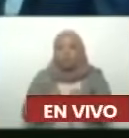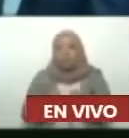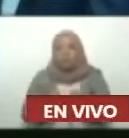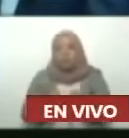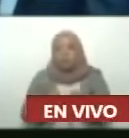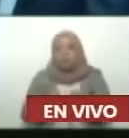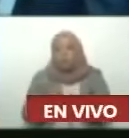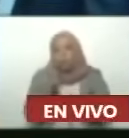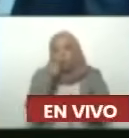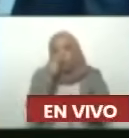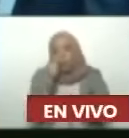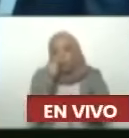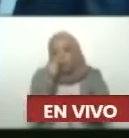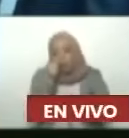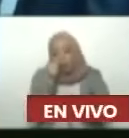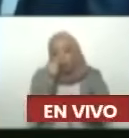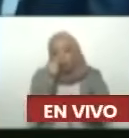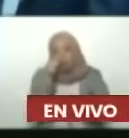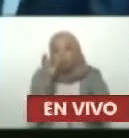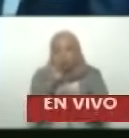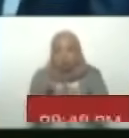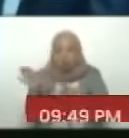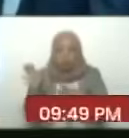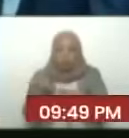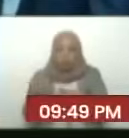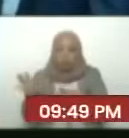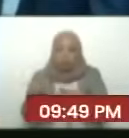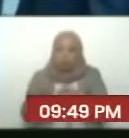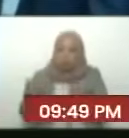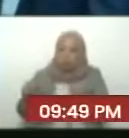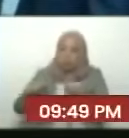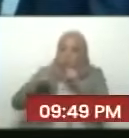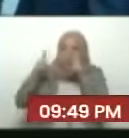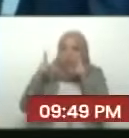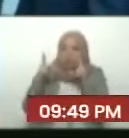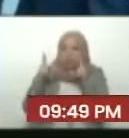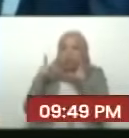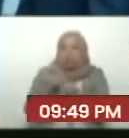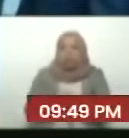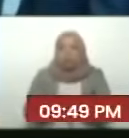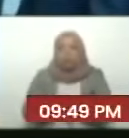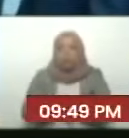Kirchner era un hombre de un carácter impresionante.